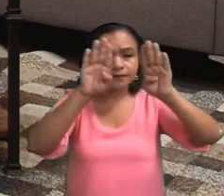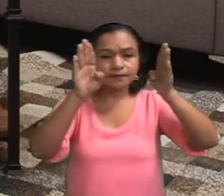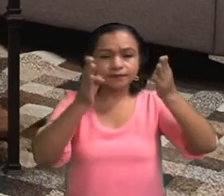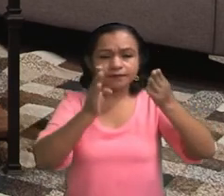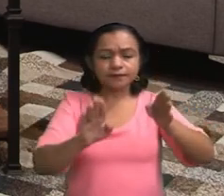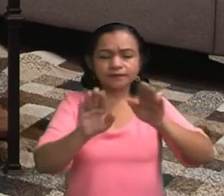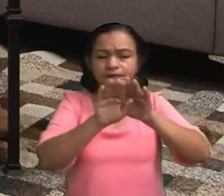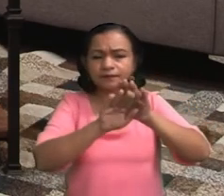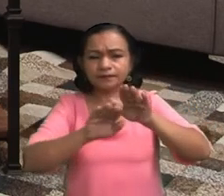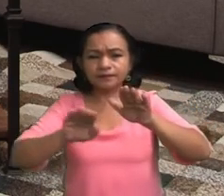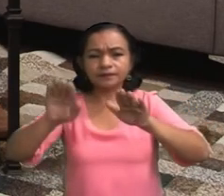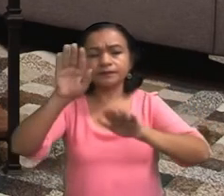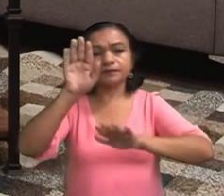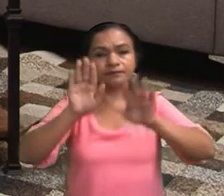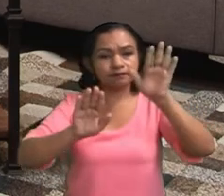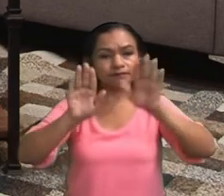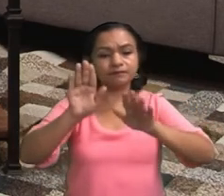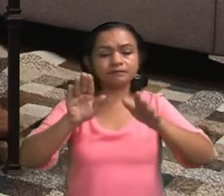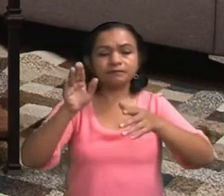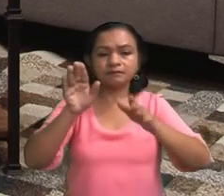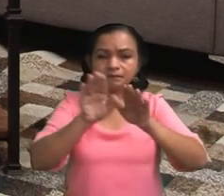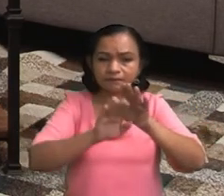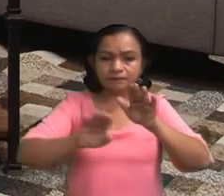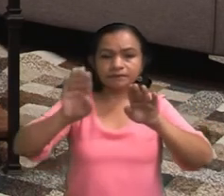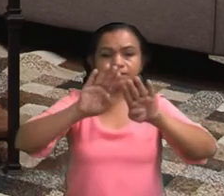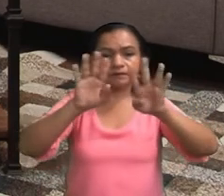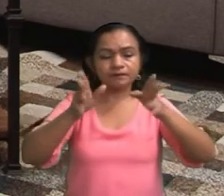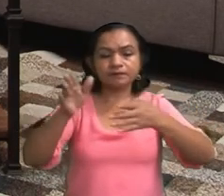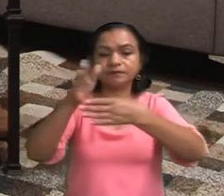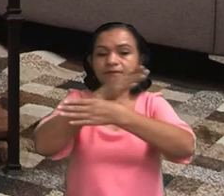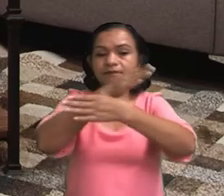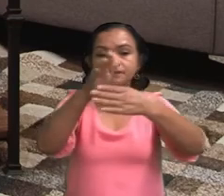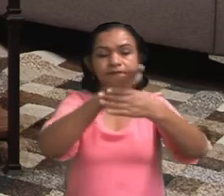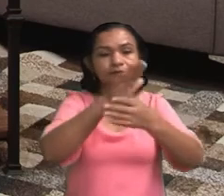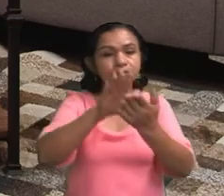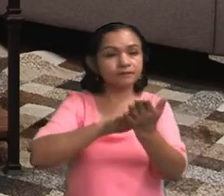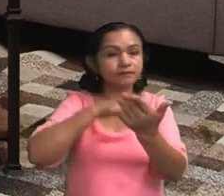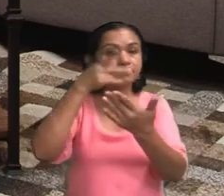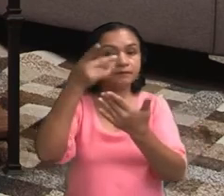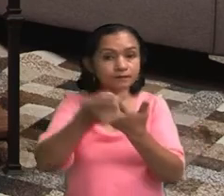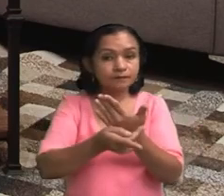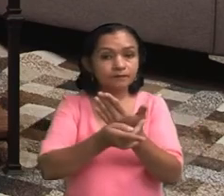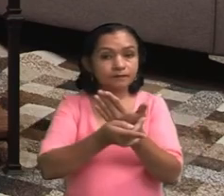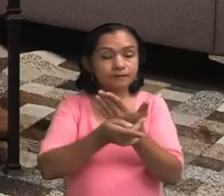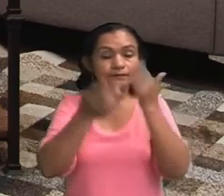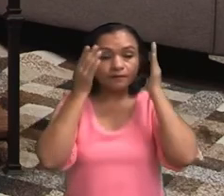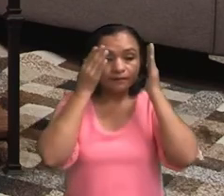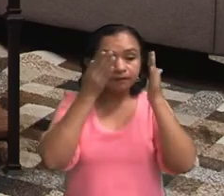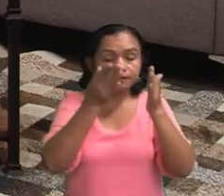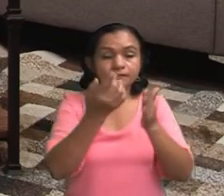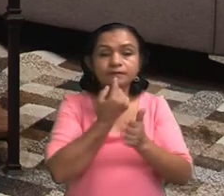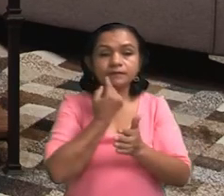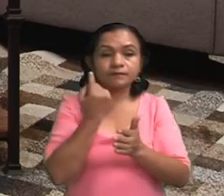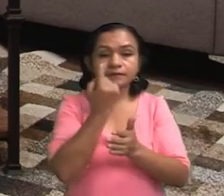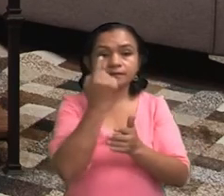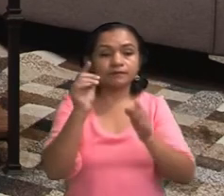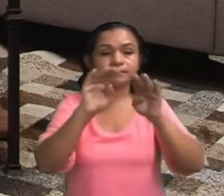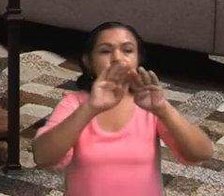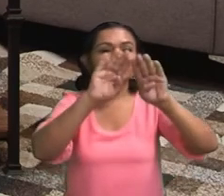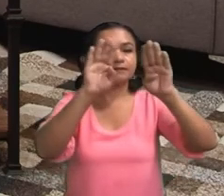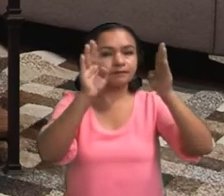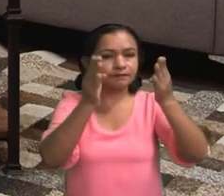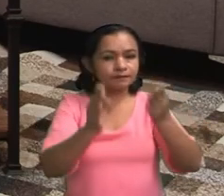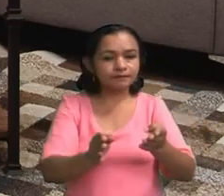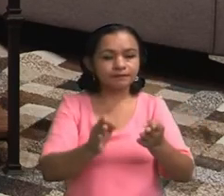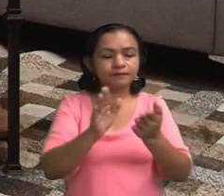más acceso, protagonista, total, más protagonismo en los distintos programas y programas dirigidos principalmente a las mujeres, como el